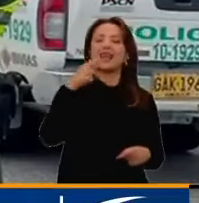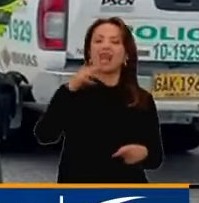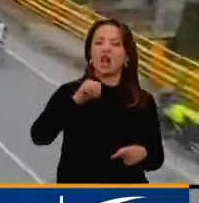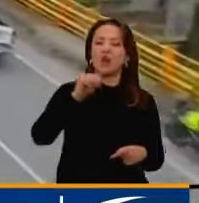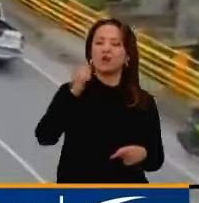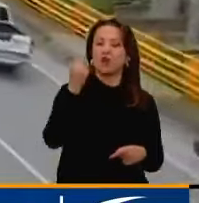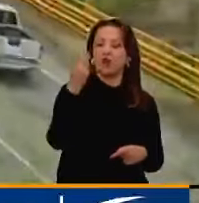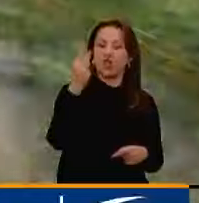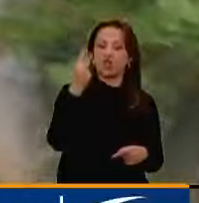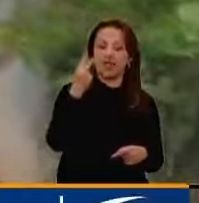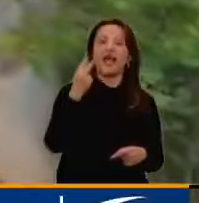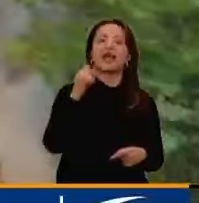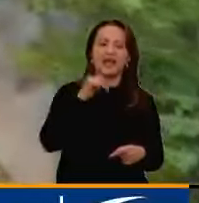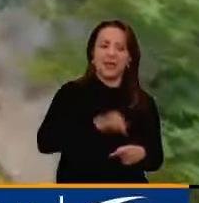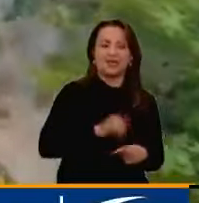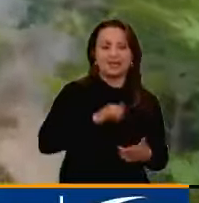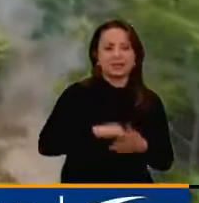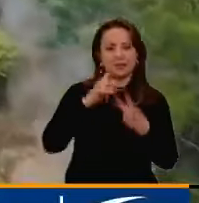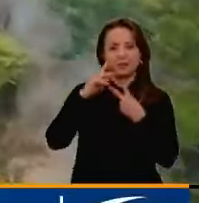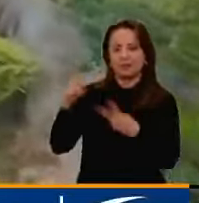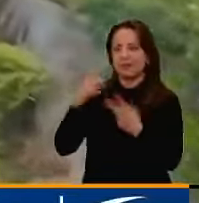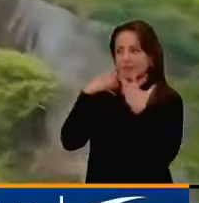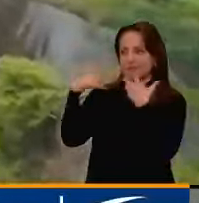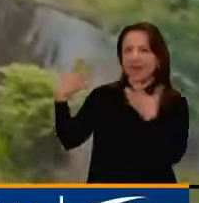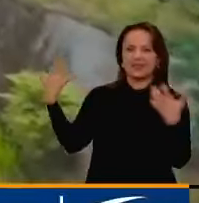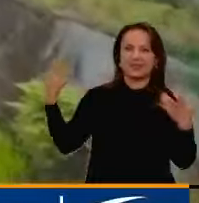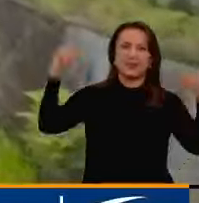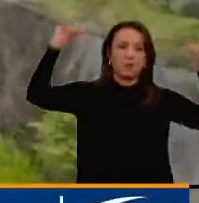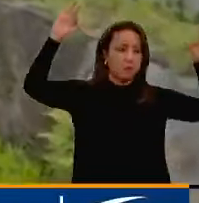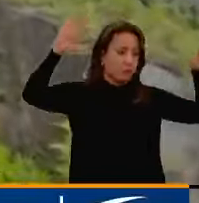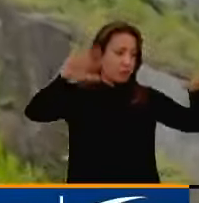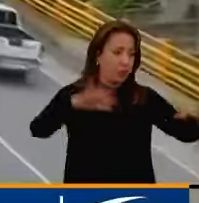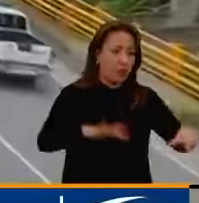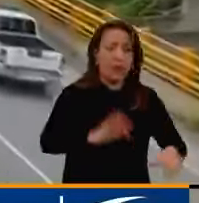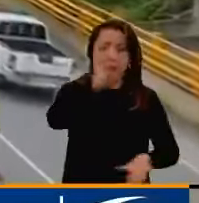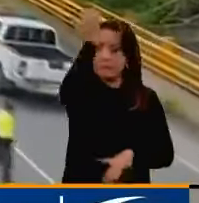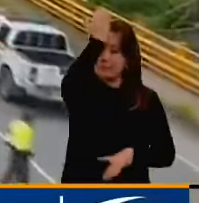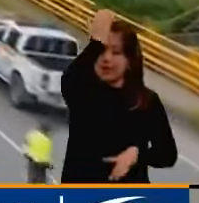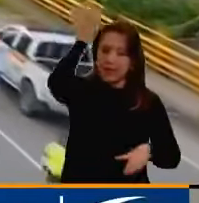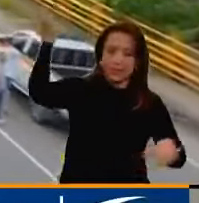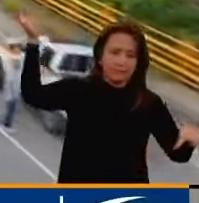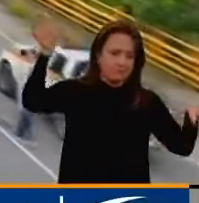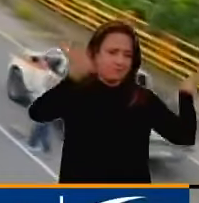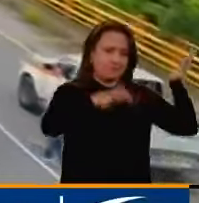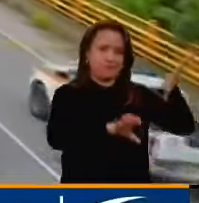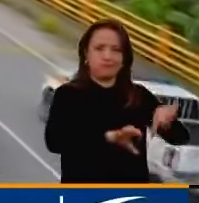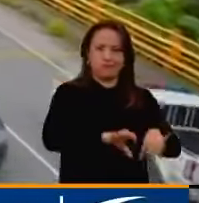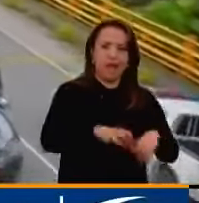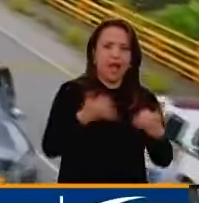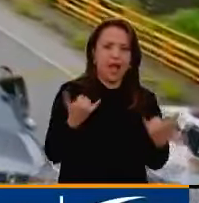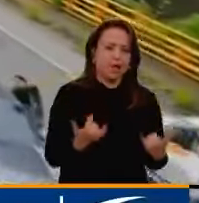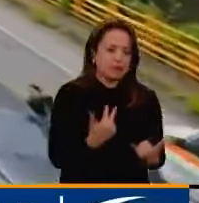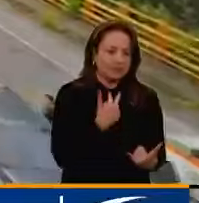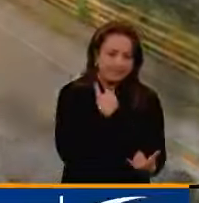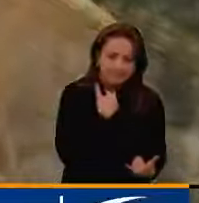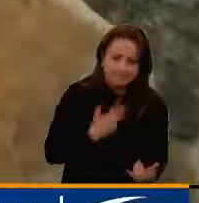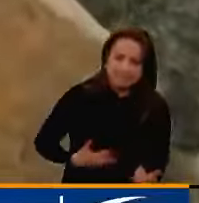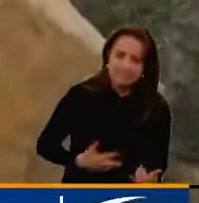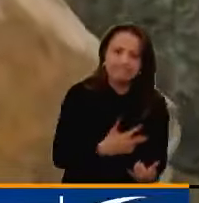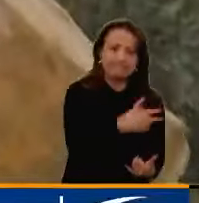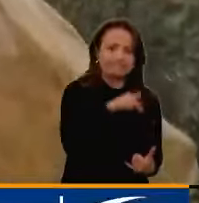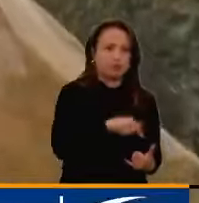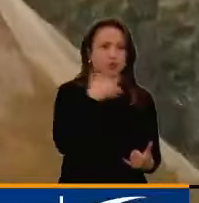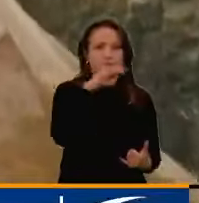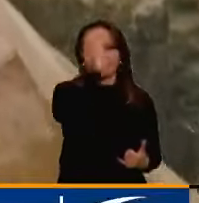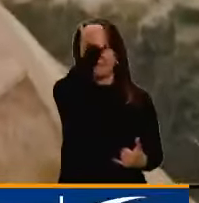la magnitud del deslizamiento de tierra y roca que está ahorita en este momento bloqueando esta vía nacional. Nos encontramos con